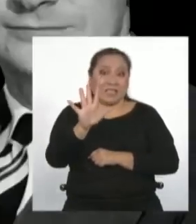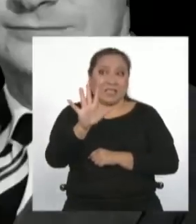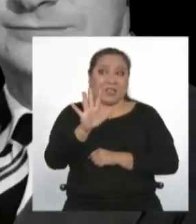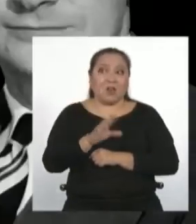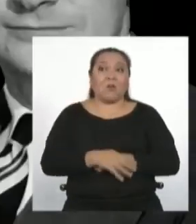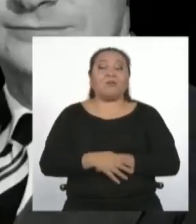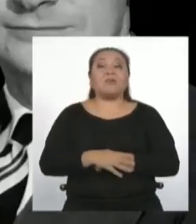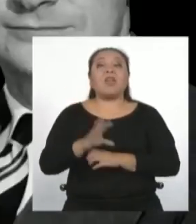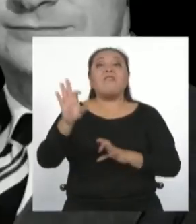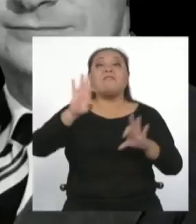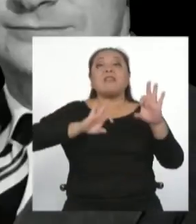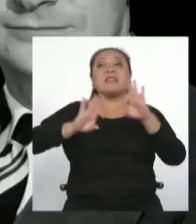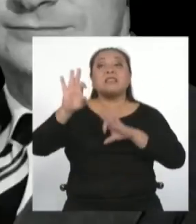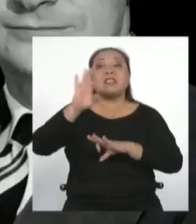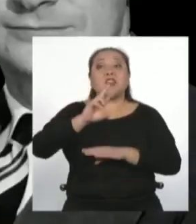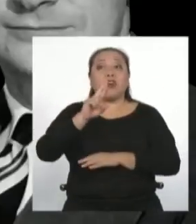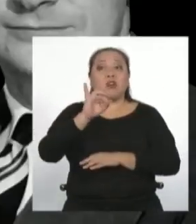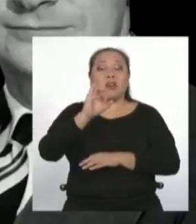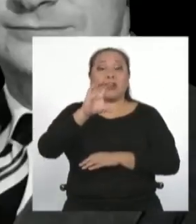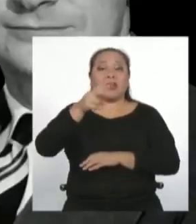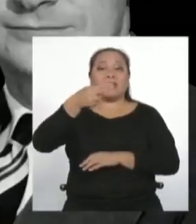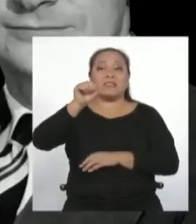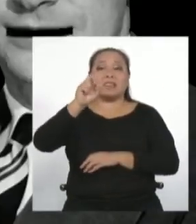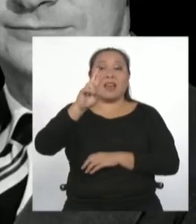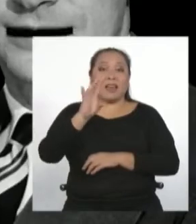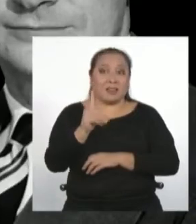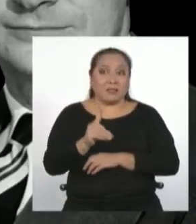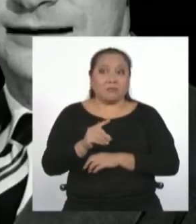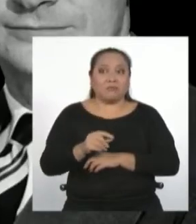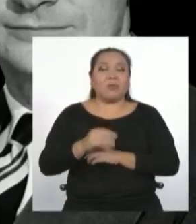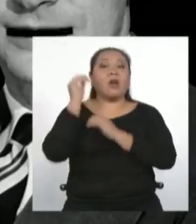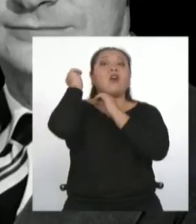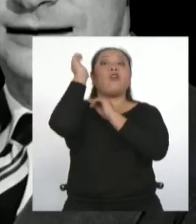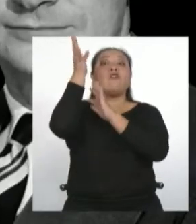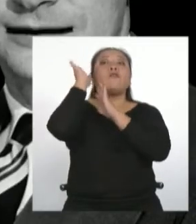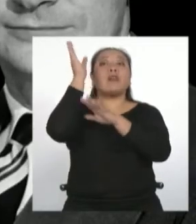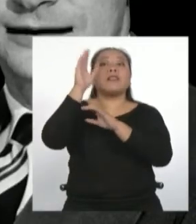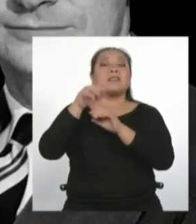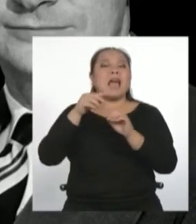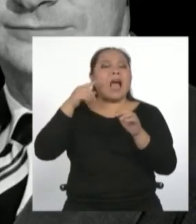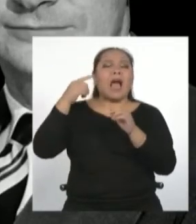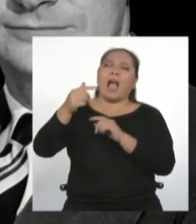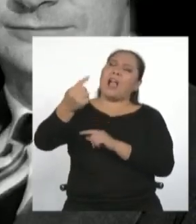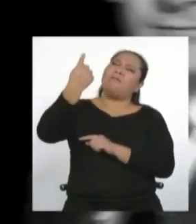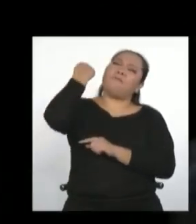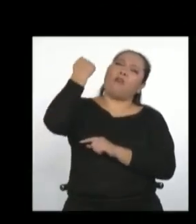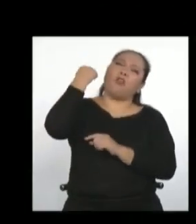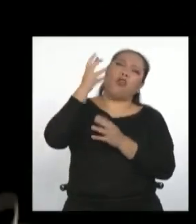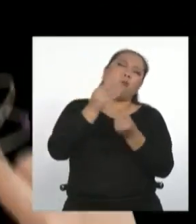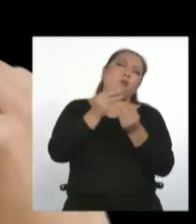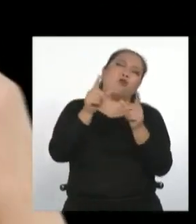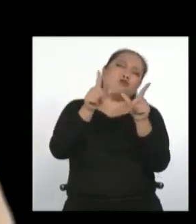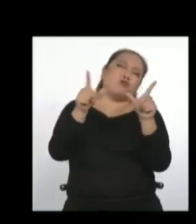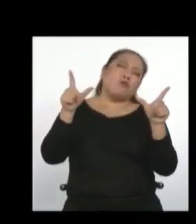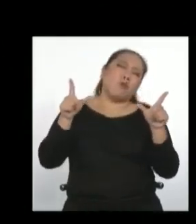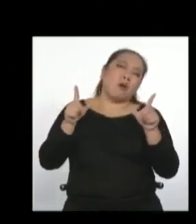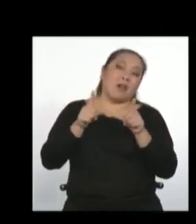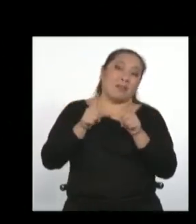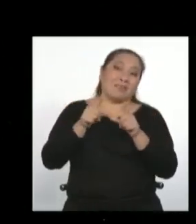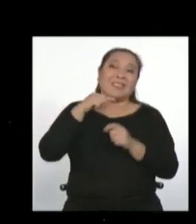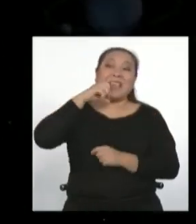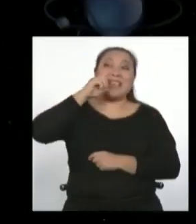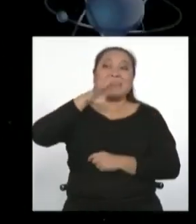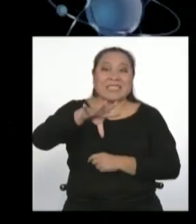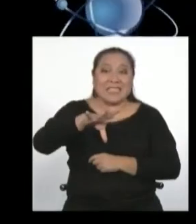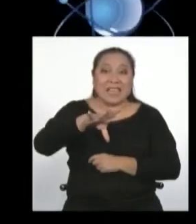estadounidense Richard Feynman dio una conferencia titulada "En el fondo hay espacio de sobra", en la que sugería por primera vez el